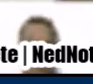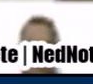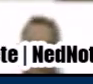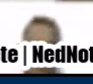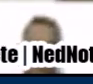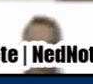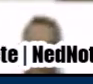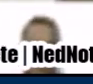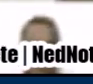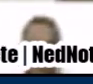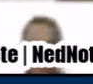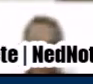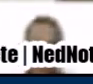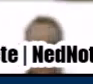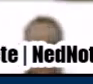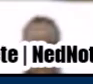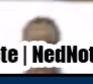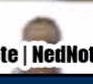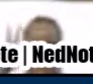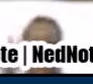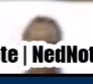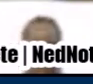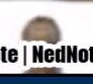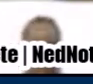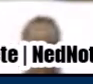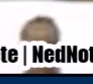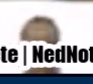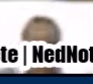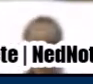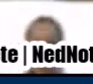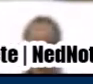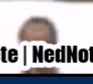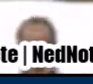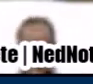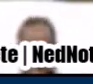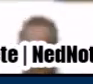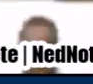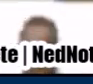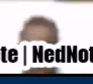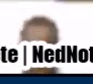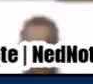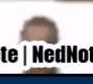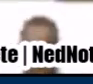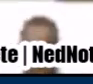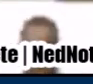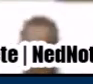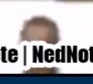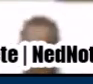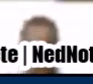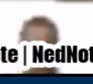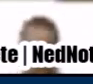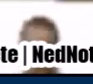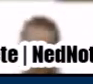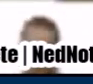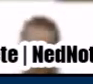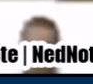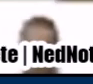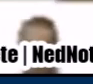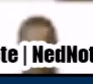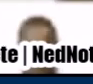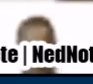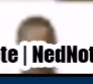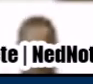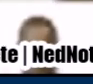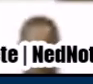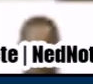dictadura en este momento. No le salió bien en el 2018, no le salió bien en el 2017, ya le salió muy mal en